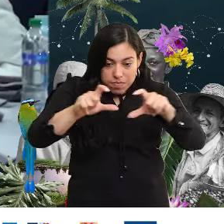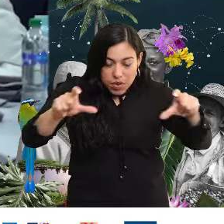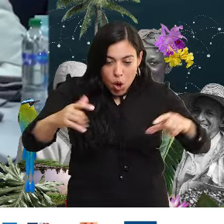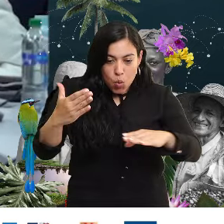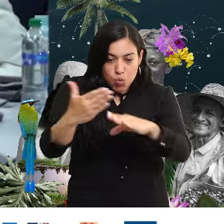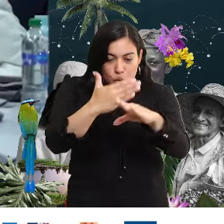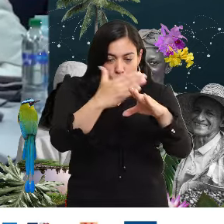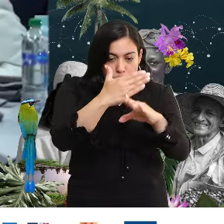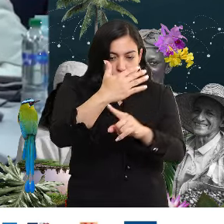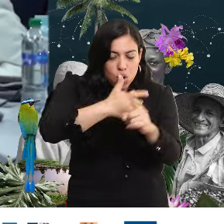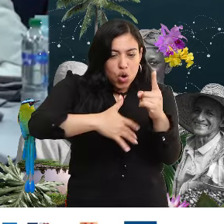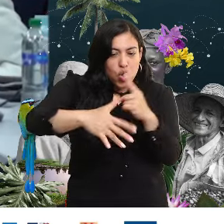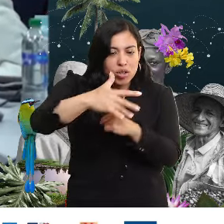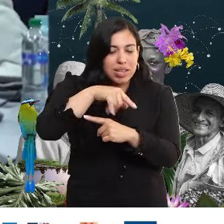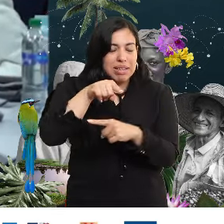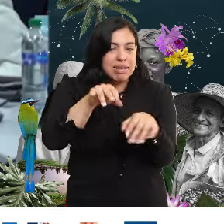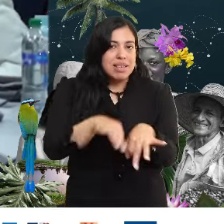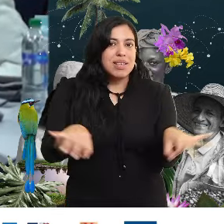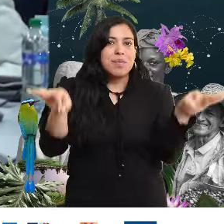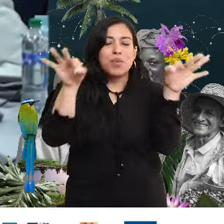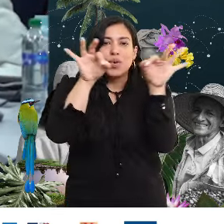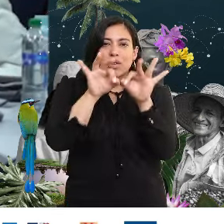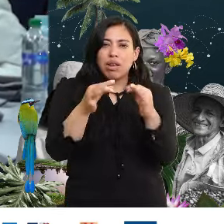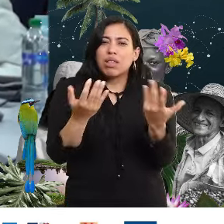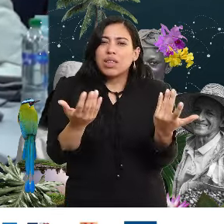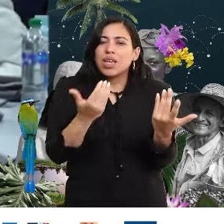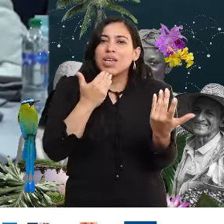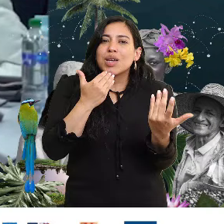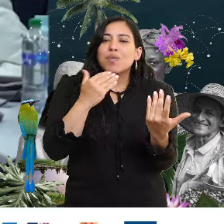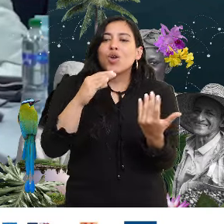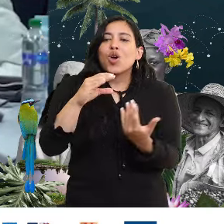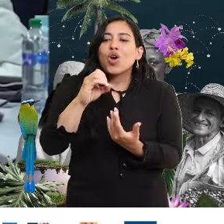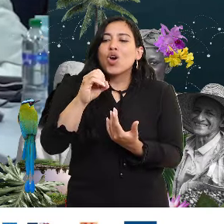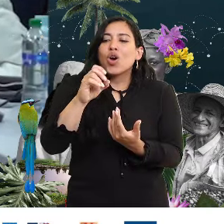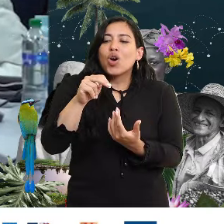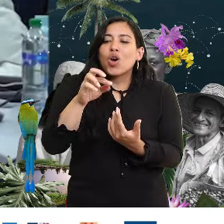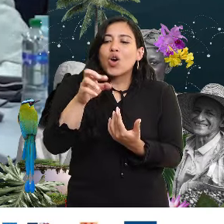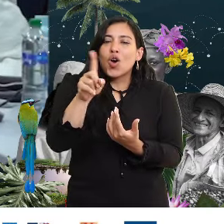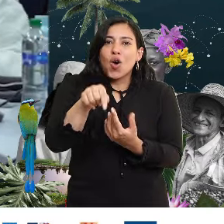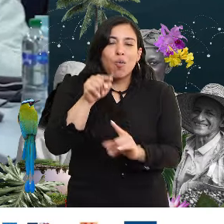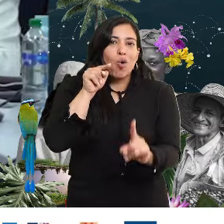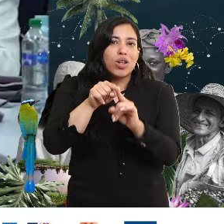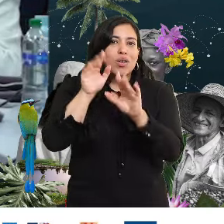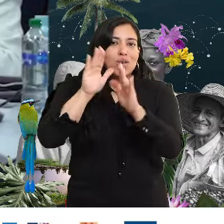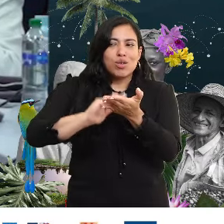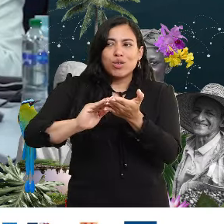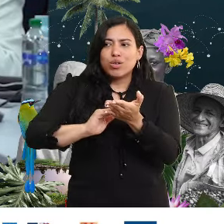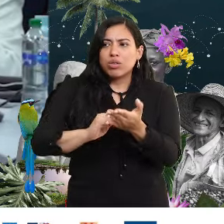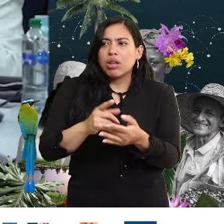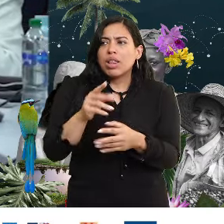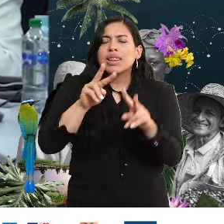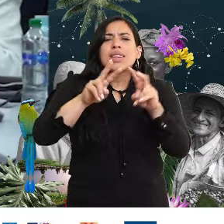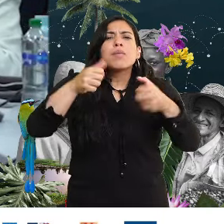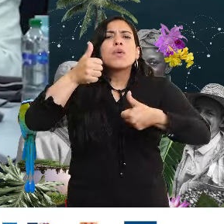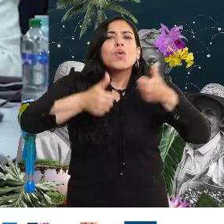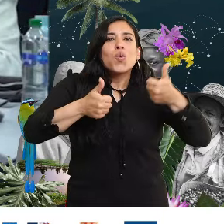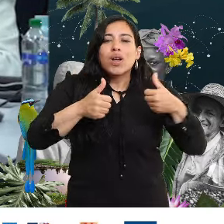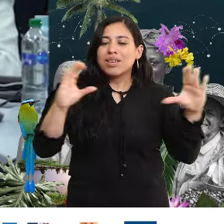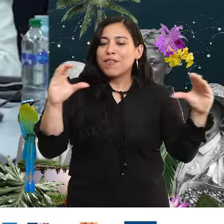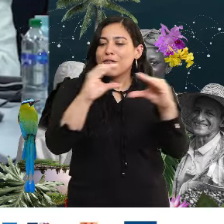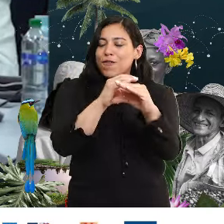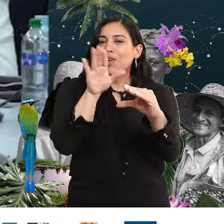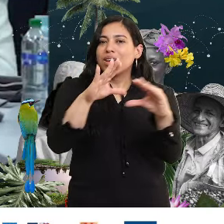a los contextos es muy importante. Los llamados conflict sensitivity lenses para eso, ¿no? Que van muy de la mano con los